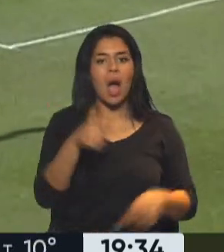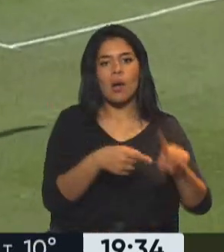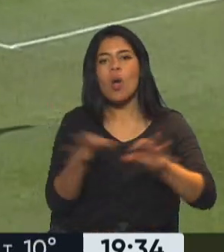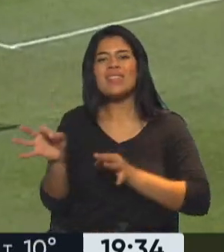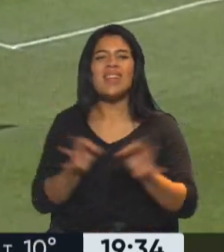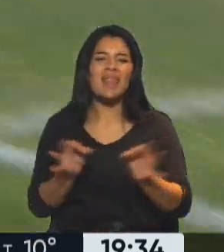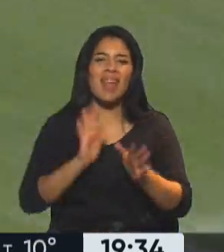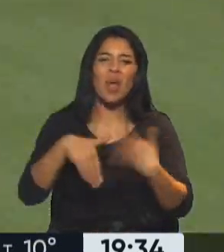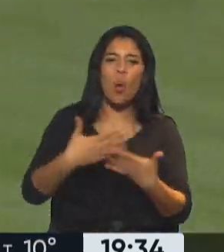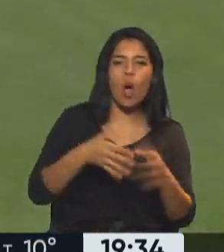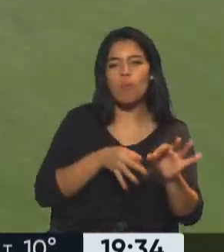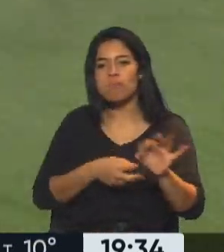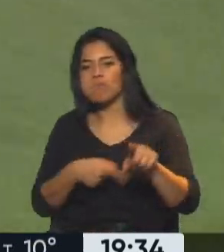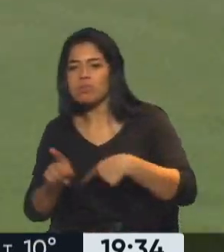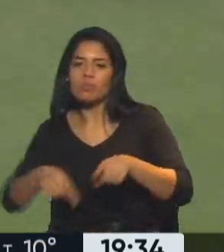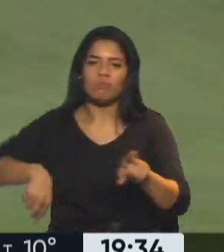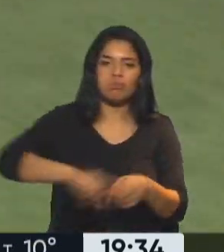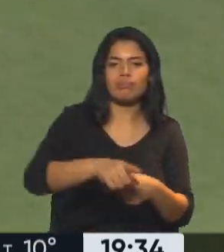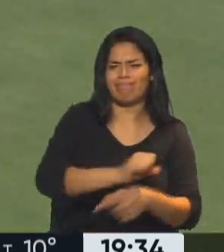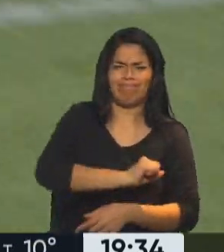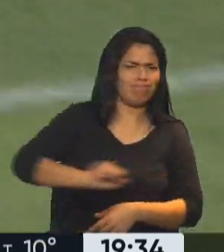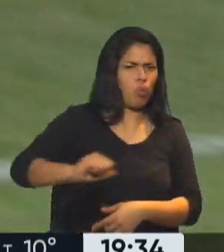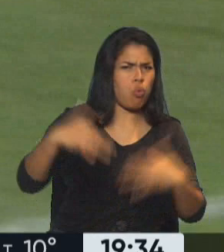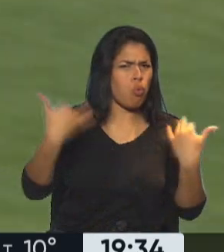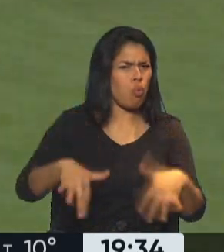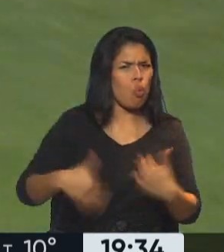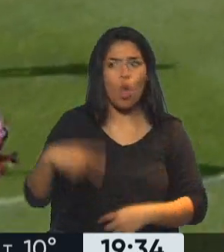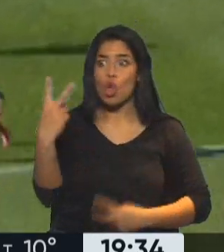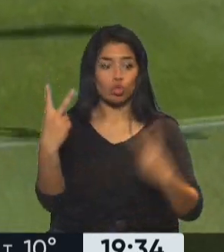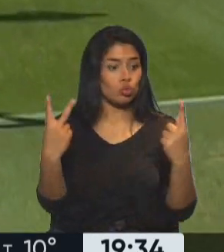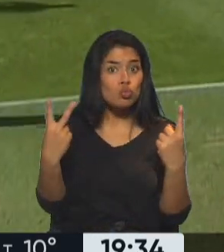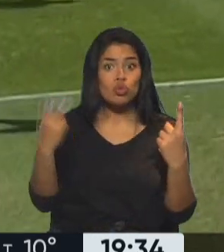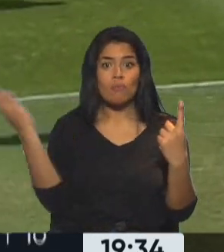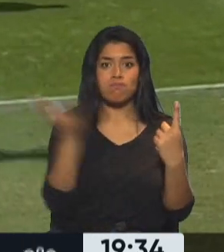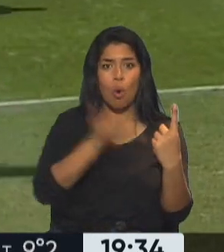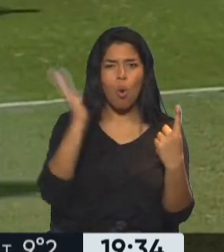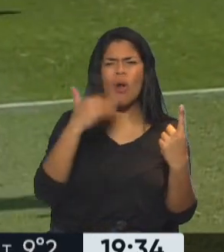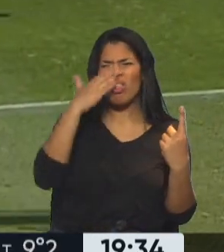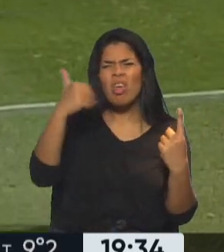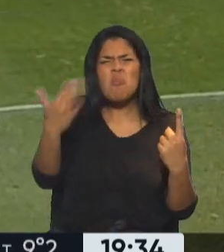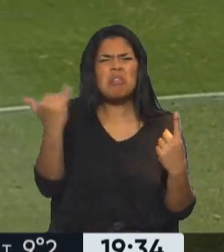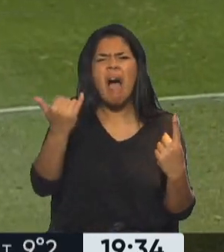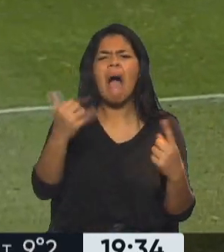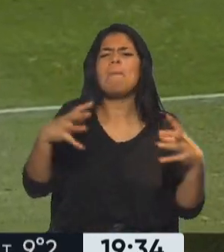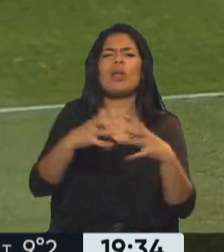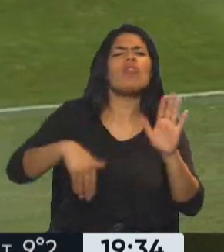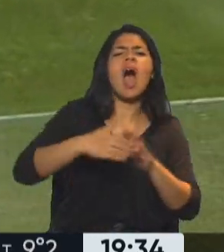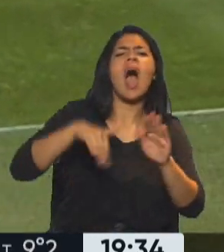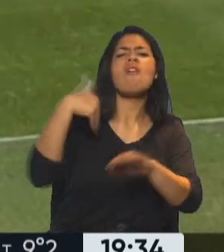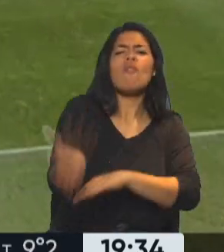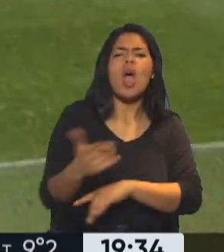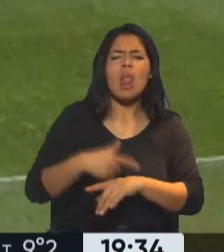la punta. Golazo, ¿eh? Fue 2-1, después le cobraron un offside, un gol de Vareiro, válido, que